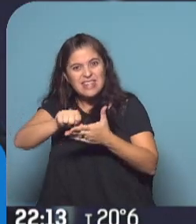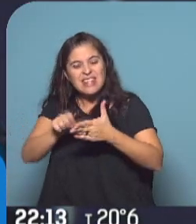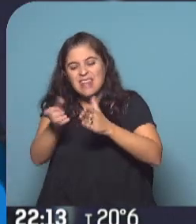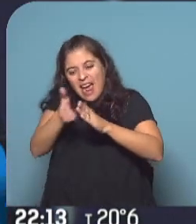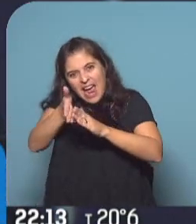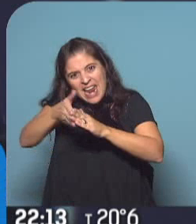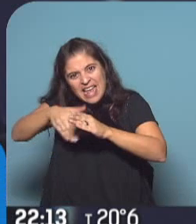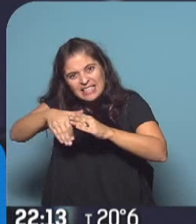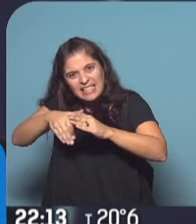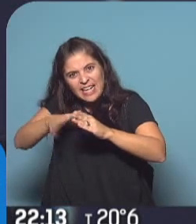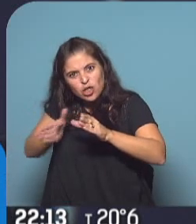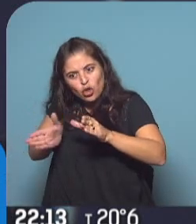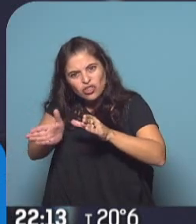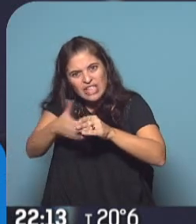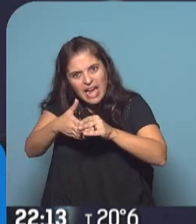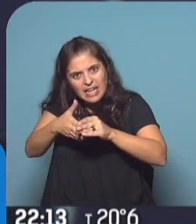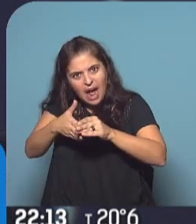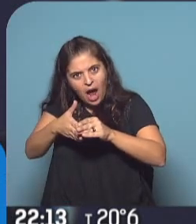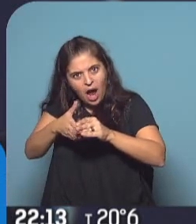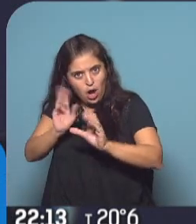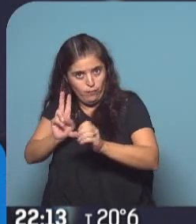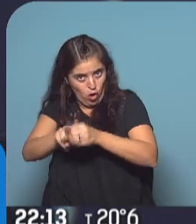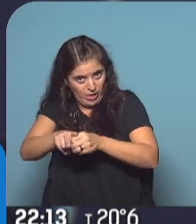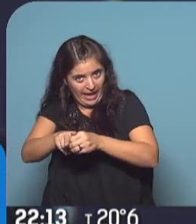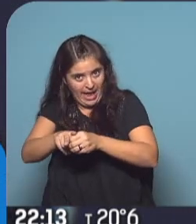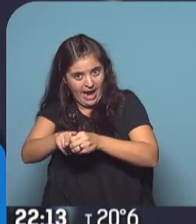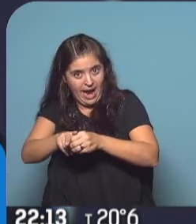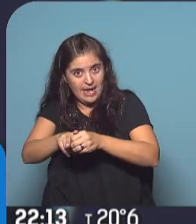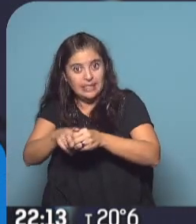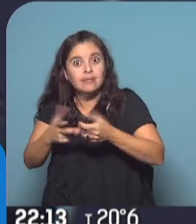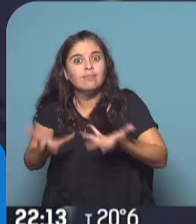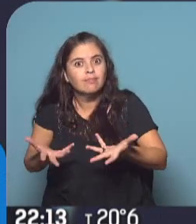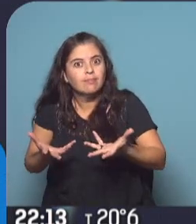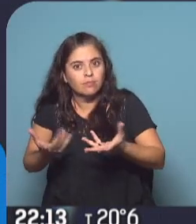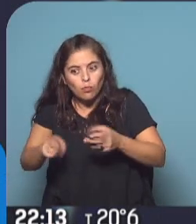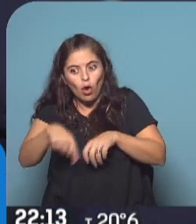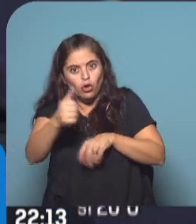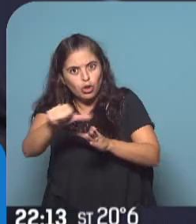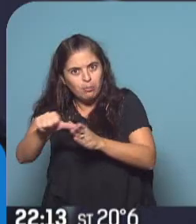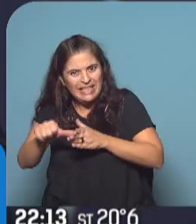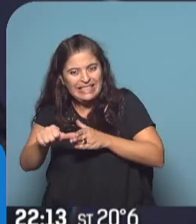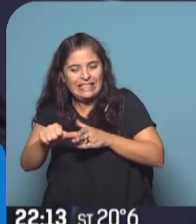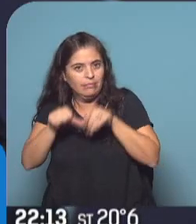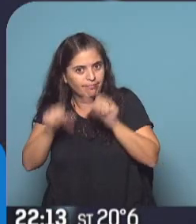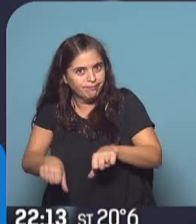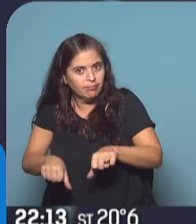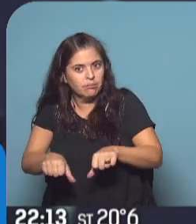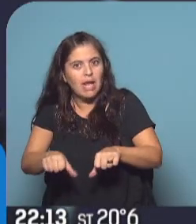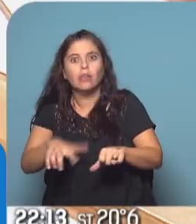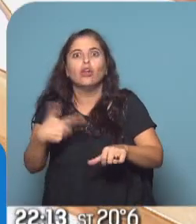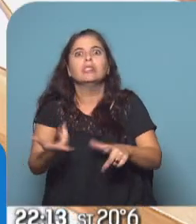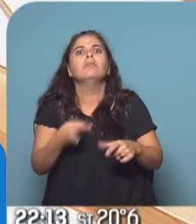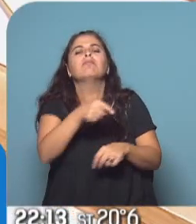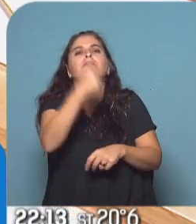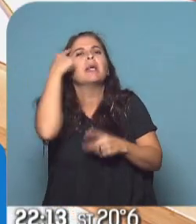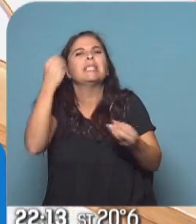de, por un lado, tratar de bloquear las exportaciones iraníes, pero a la vez también poder perjudicar a otros exportadores de petróleo?